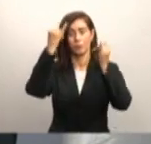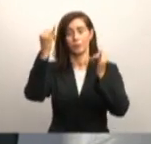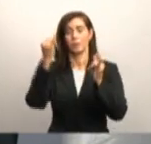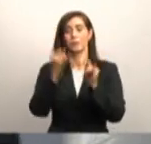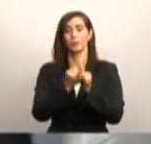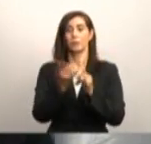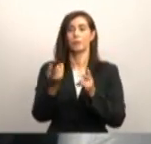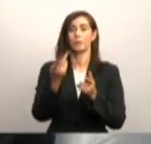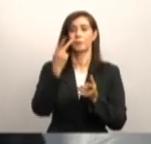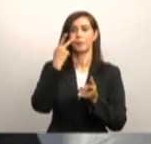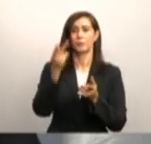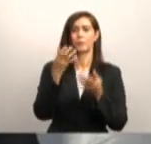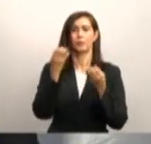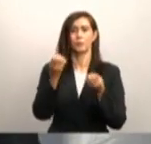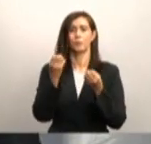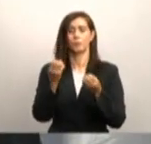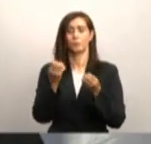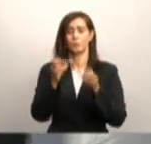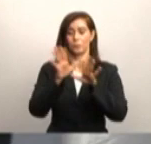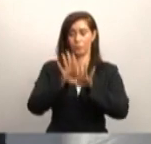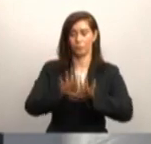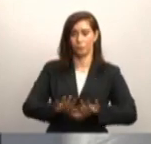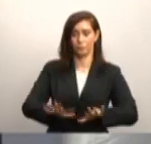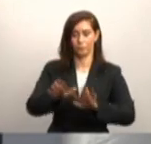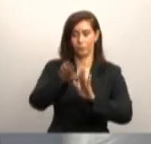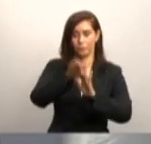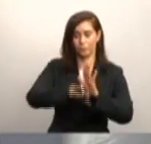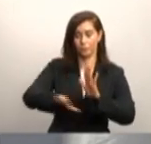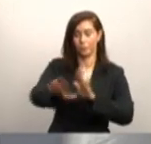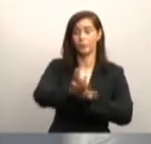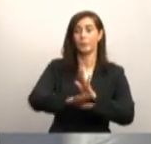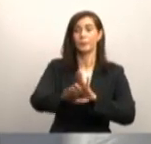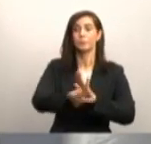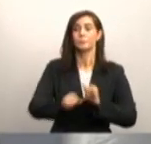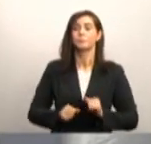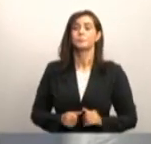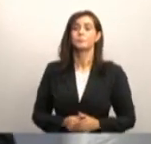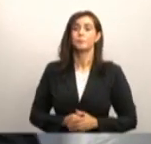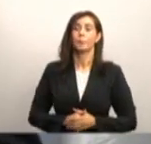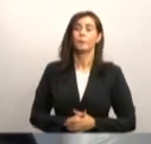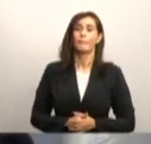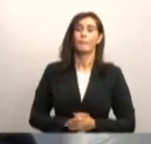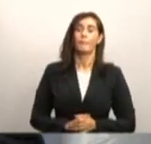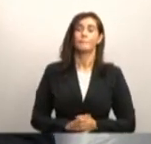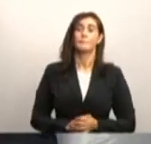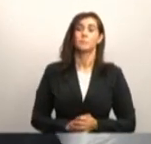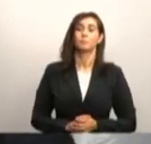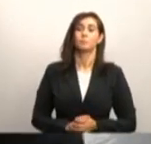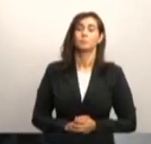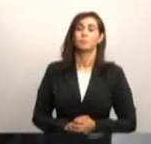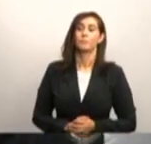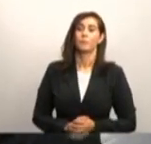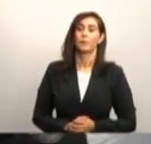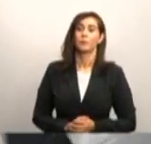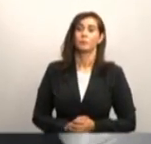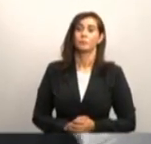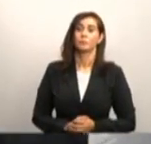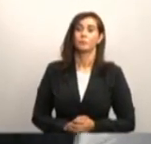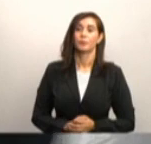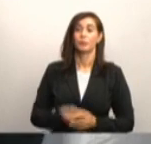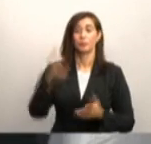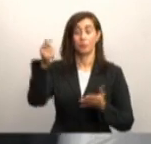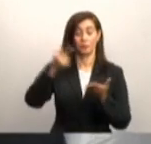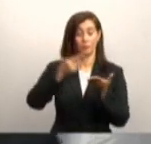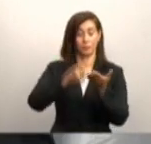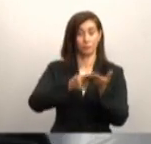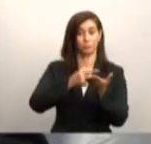de vías de inmediatas, intermedias y de largo alcance, que es el nivel de discusión para